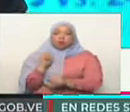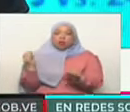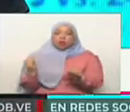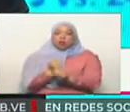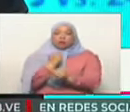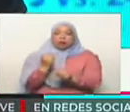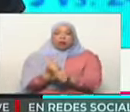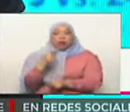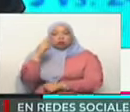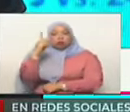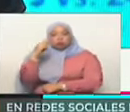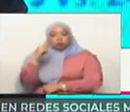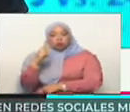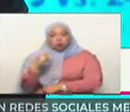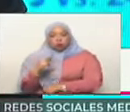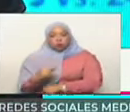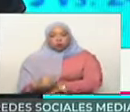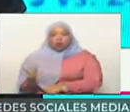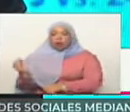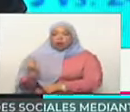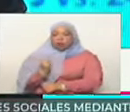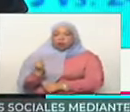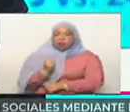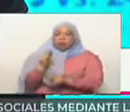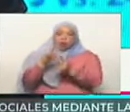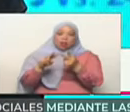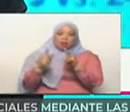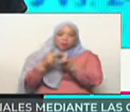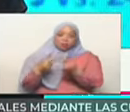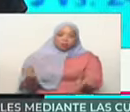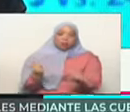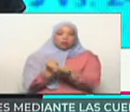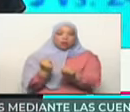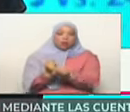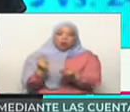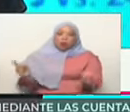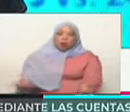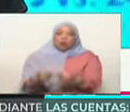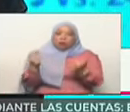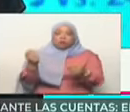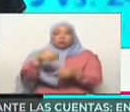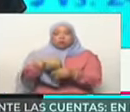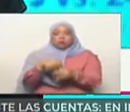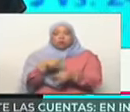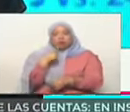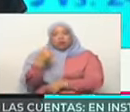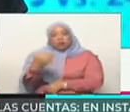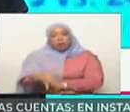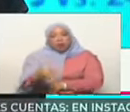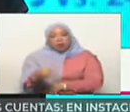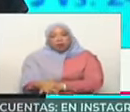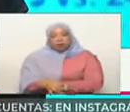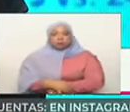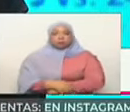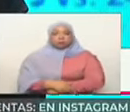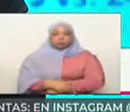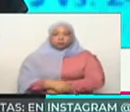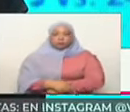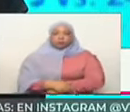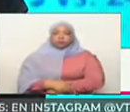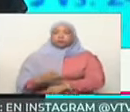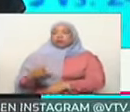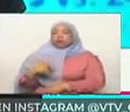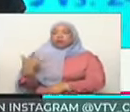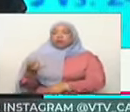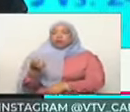los días, proteger al pueblo, garantizar la paz y además hacer una campaña electoral verdaderamente llena